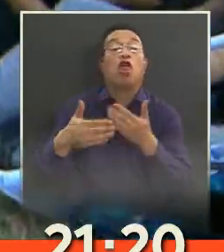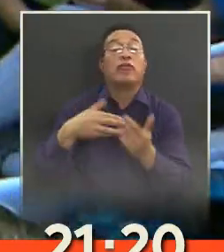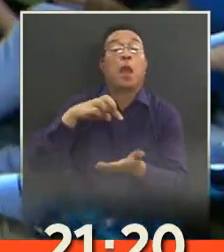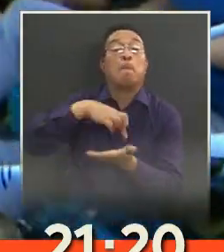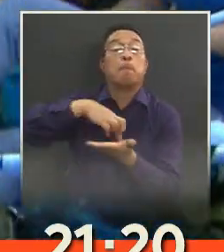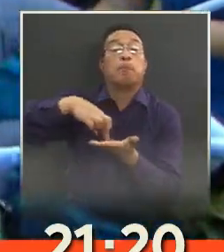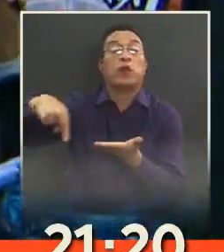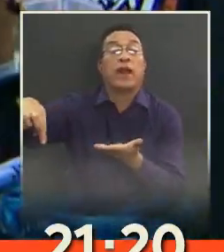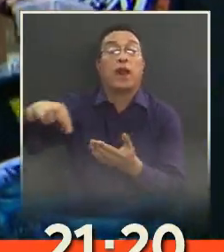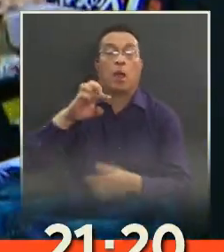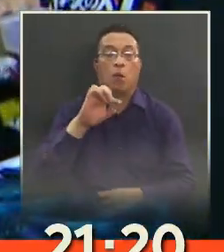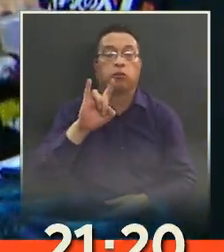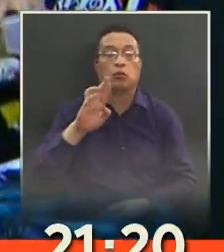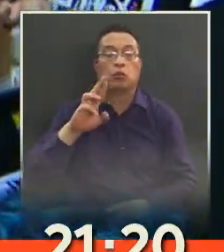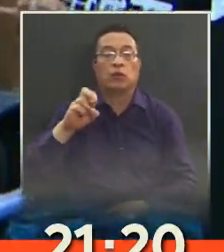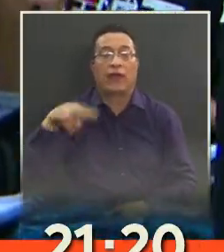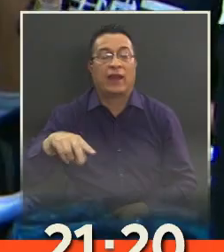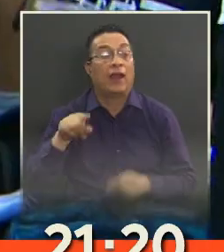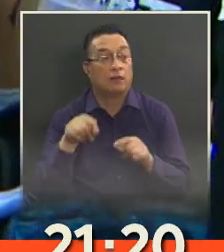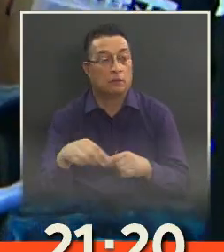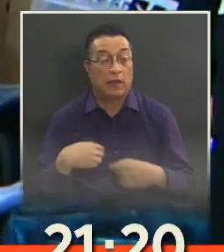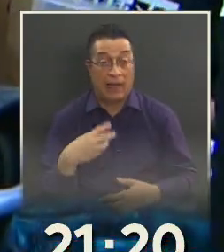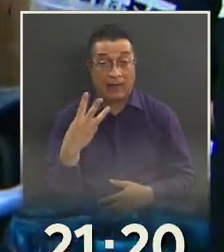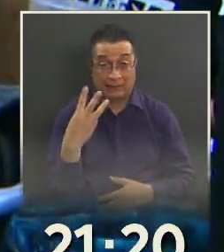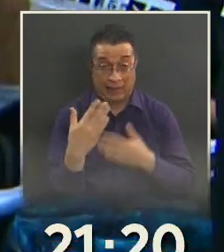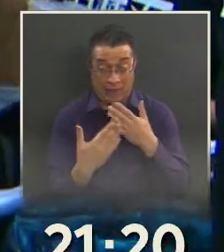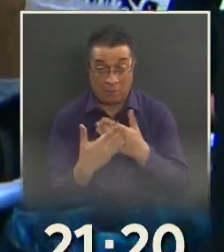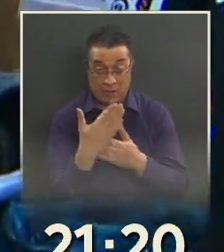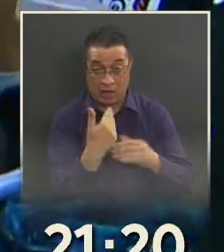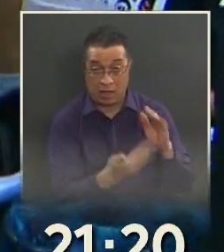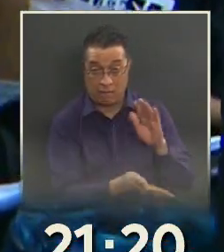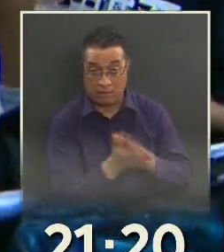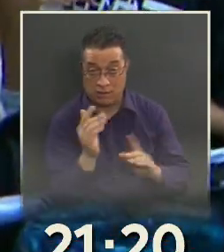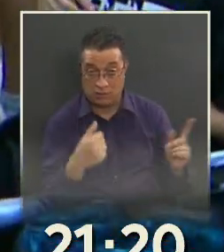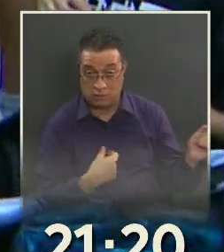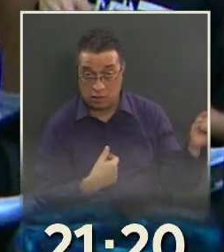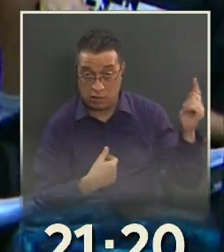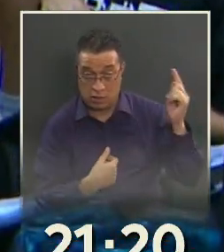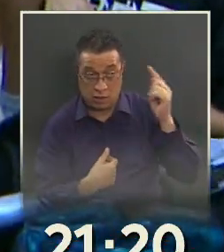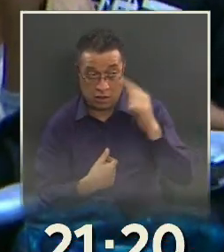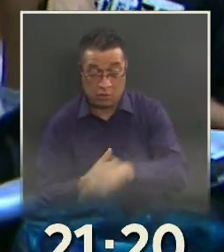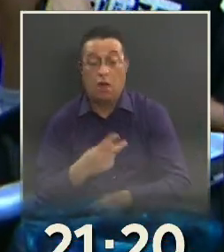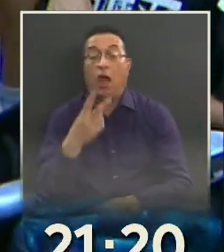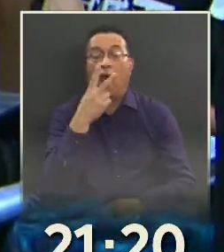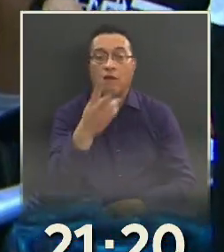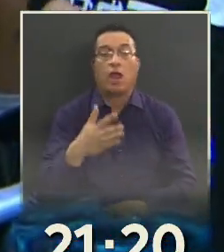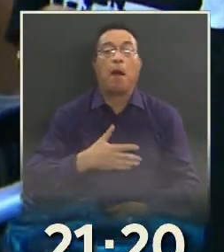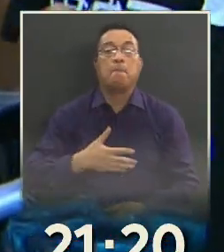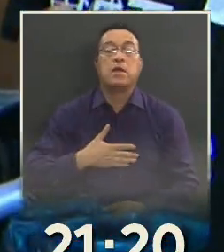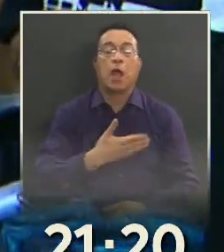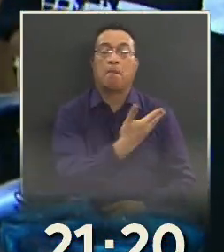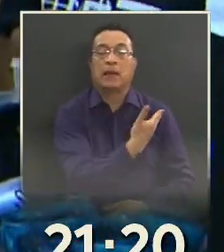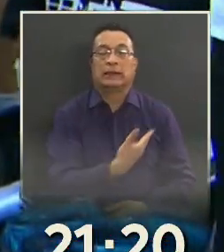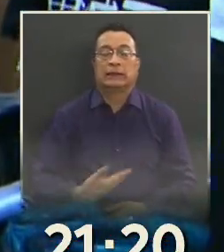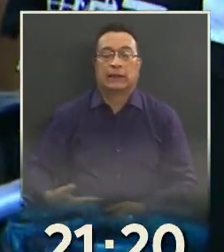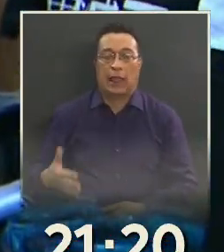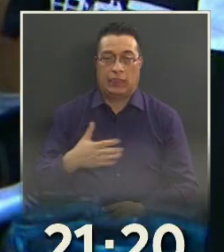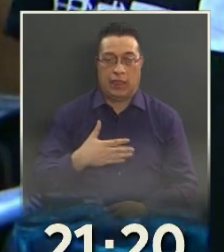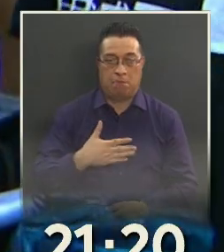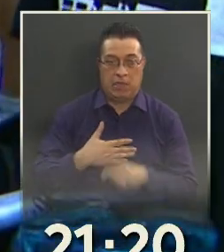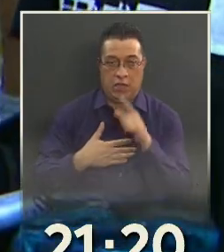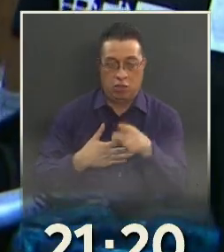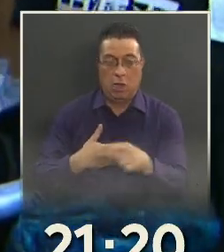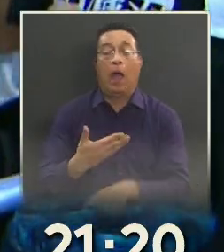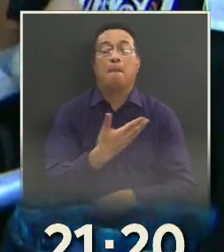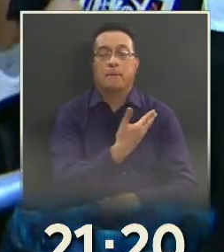banda presidencial. Salí a las 3 de la mañana por venir a ver a mi presidente elegido, porque es el